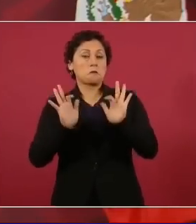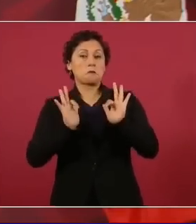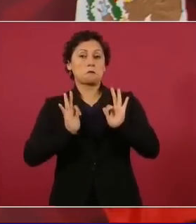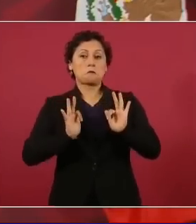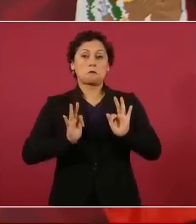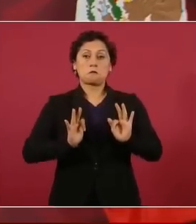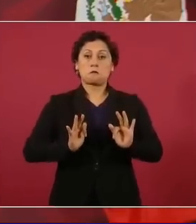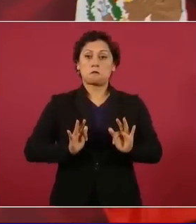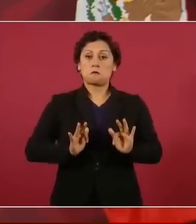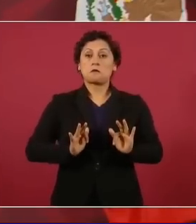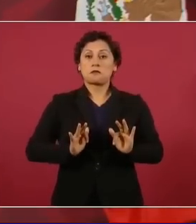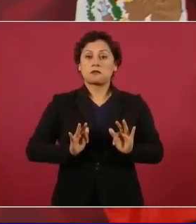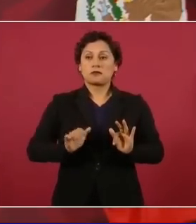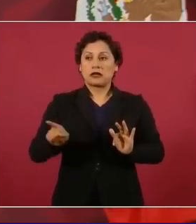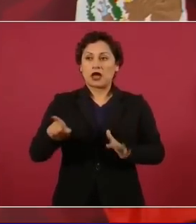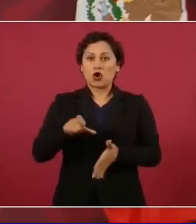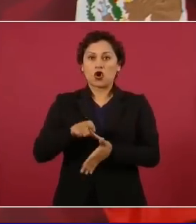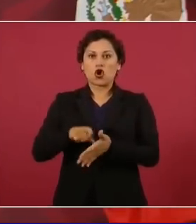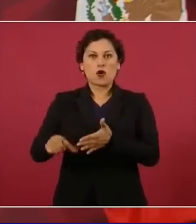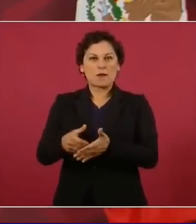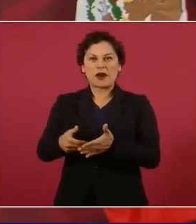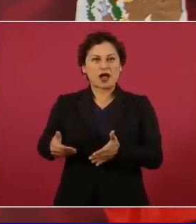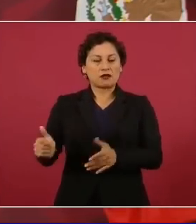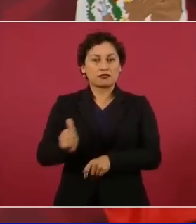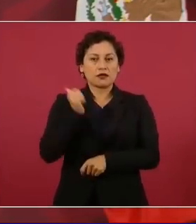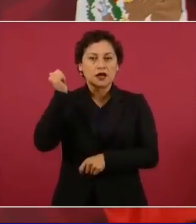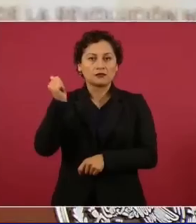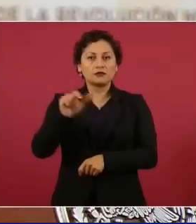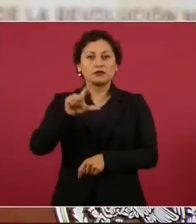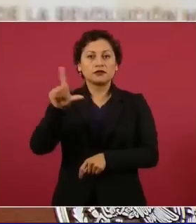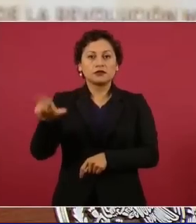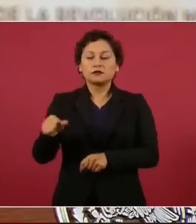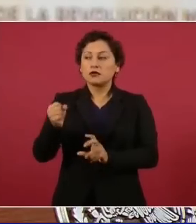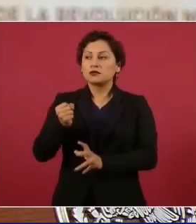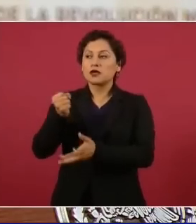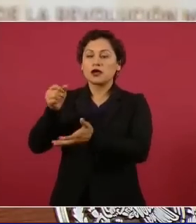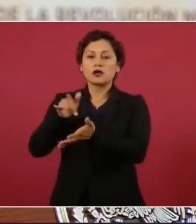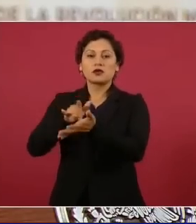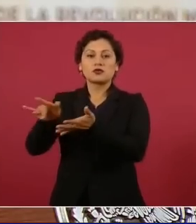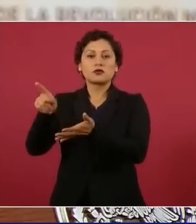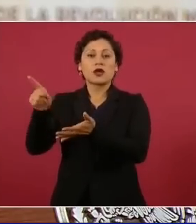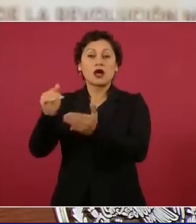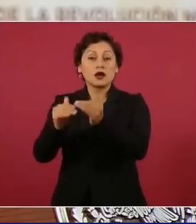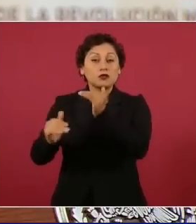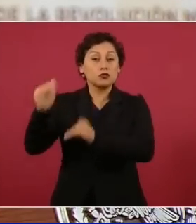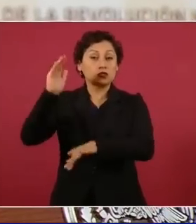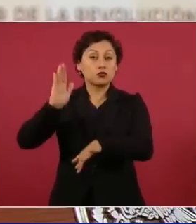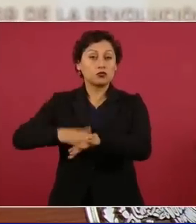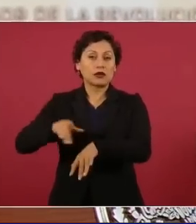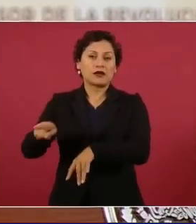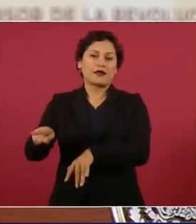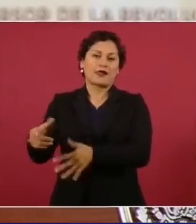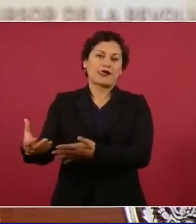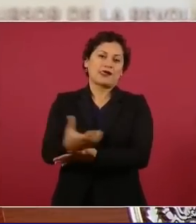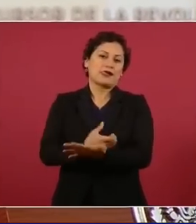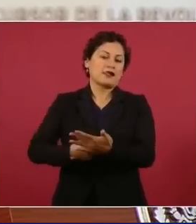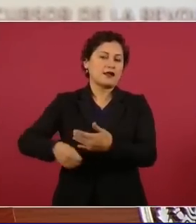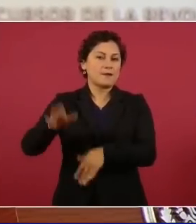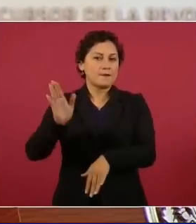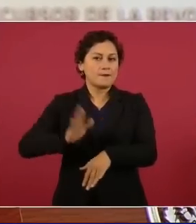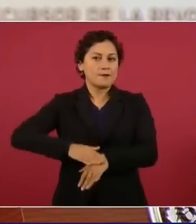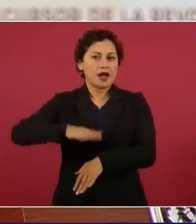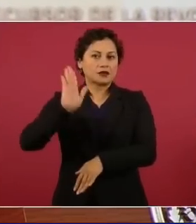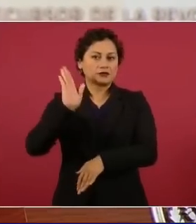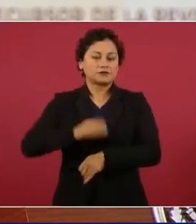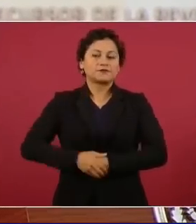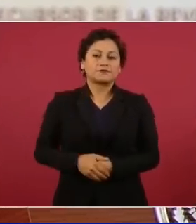y ganan muchísimo dinero. Un poco también lo que cuenta don